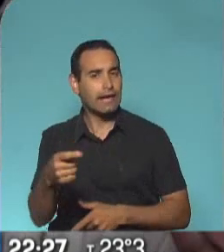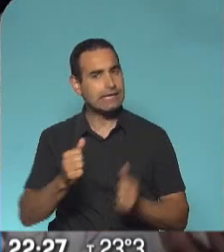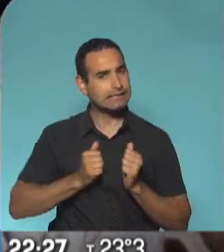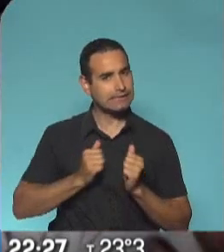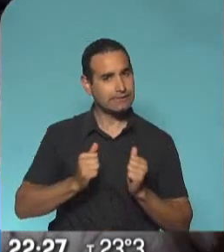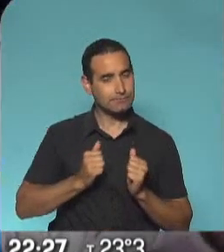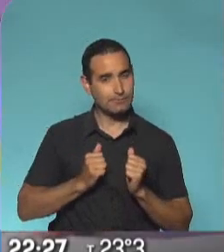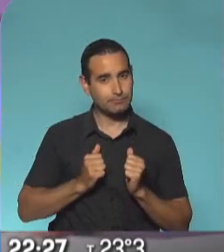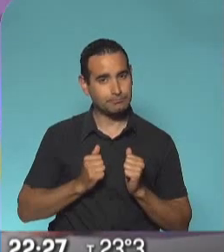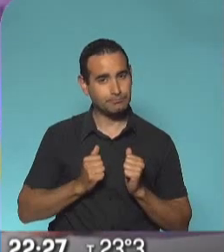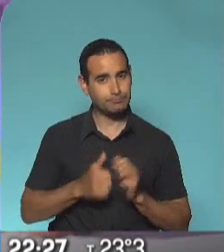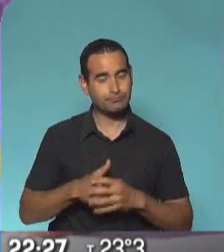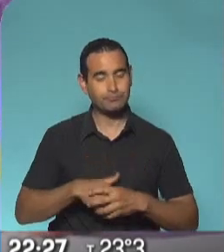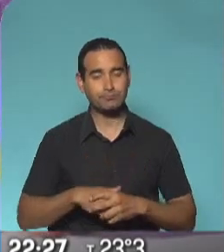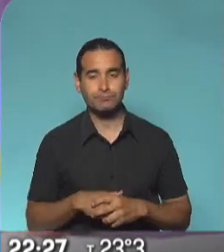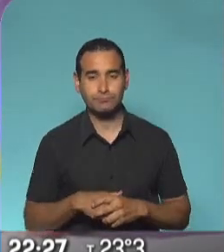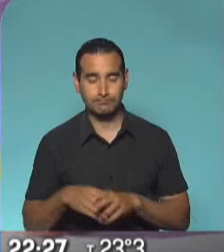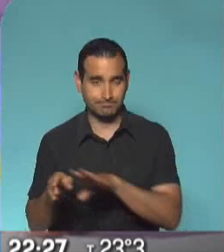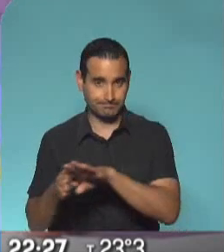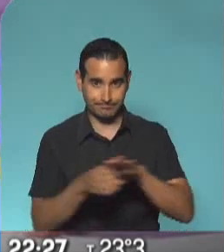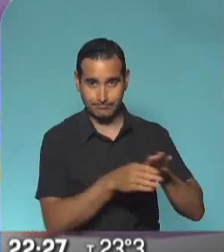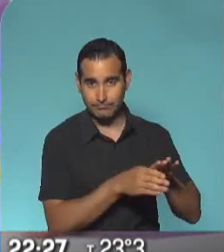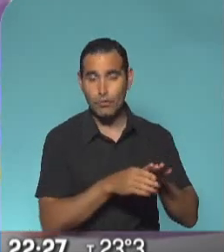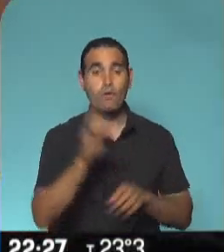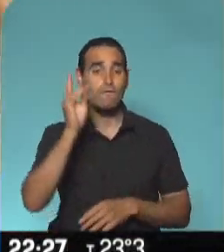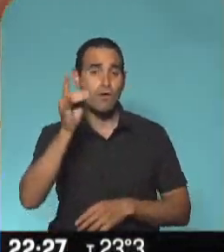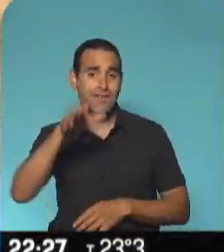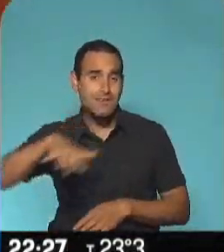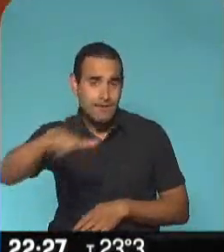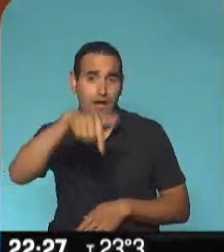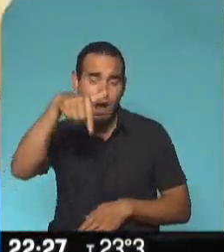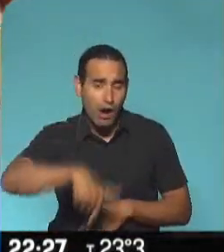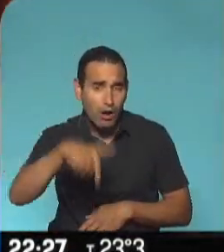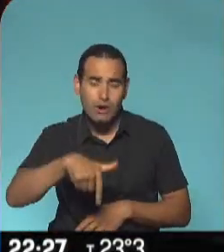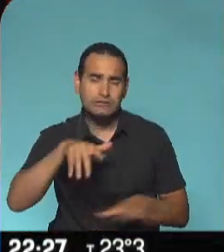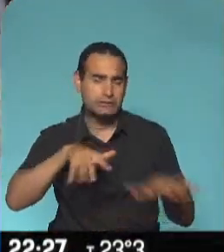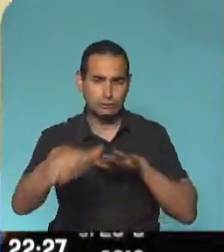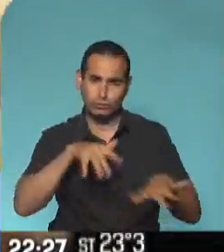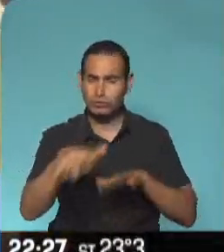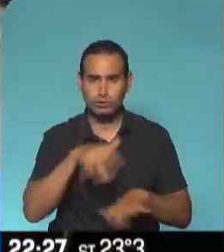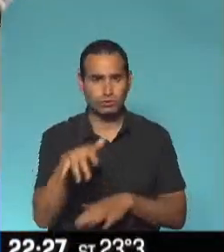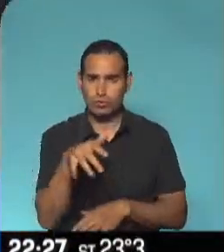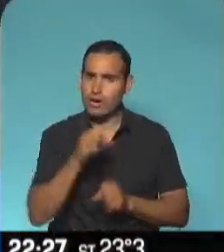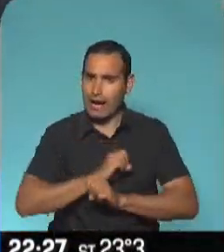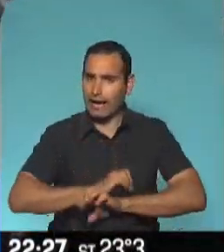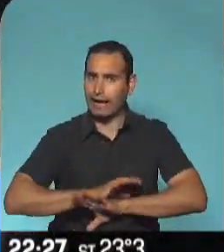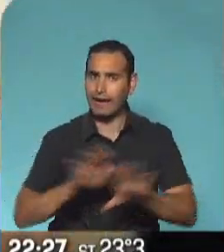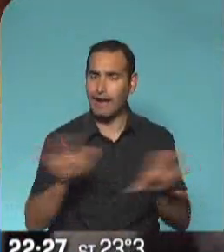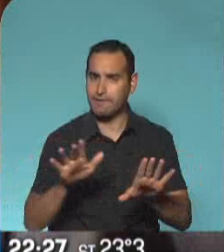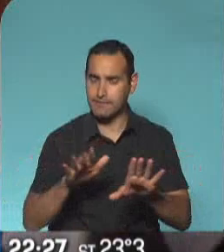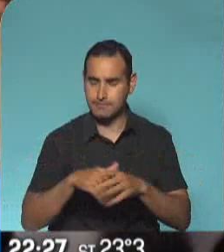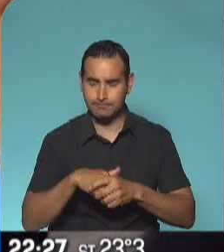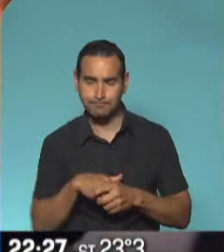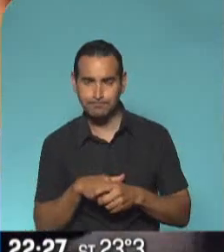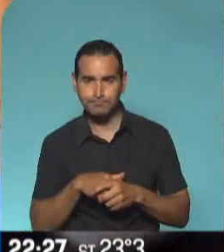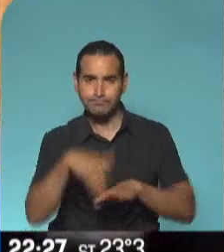del radicalismo religioso. Mientras tanto, Bolivia vive por estas horas una situación de extrema gravedad institucional.